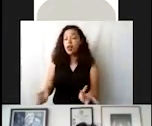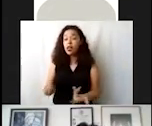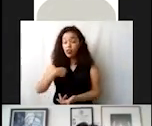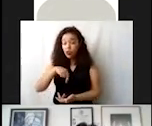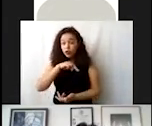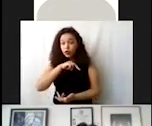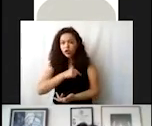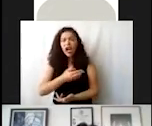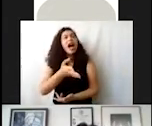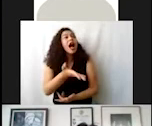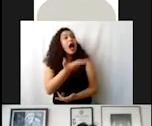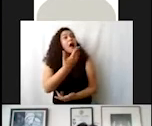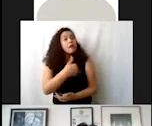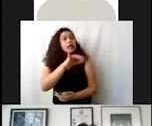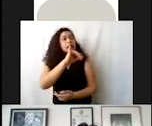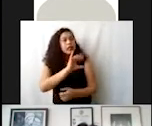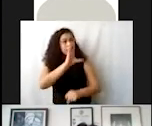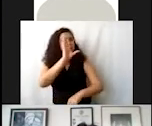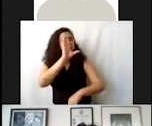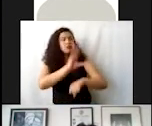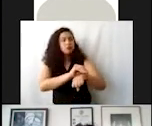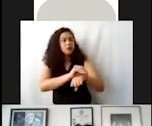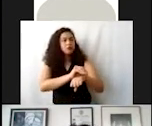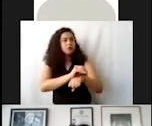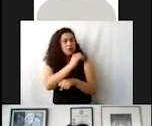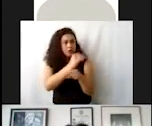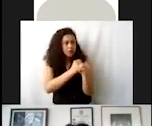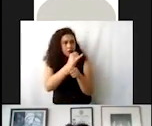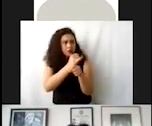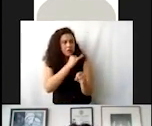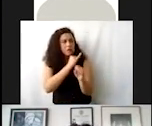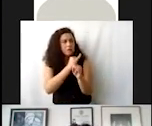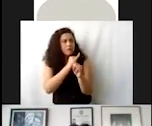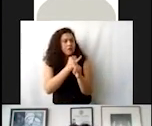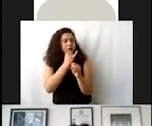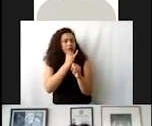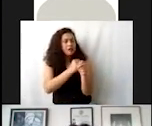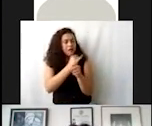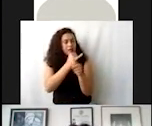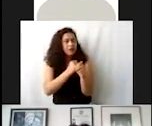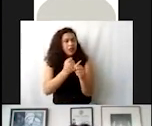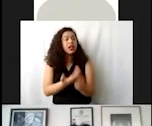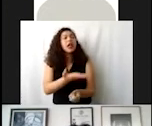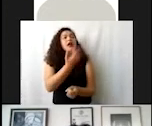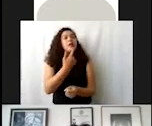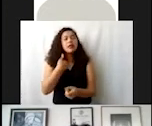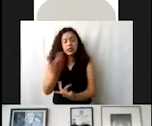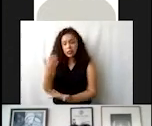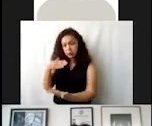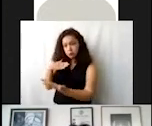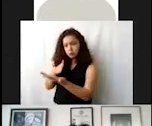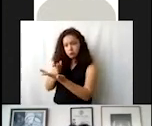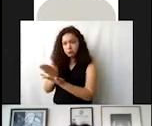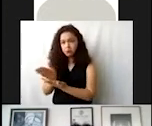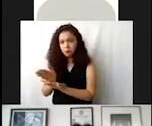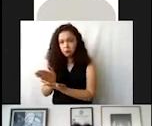la inspección y al lugar de acceso